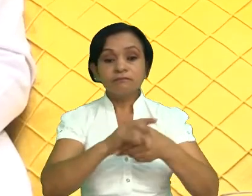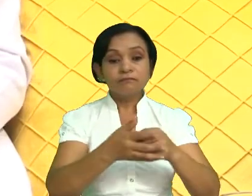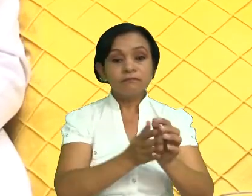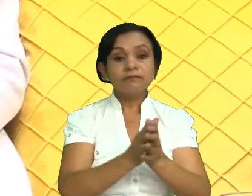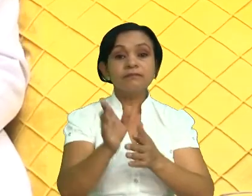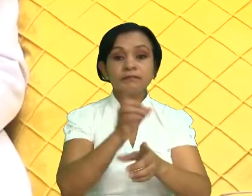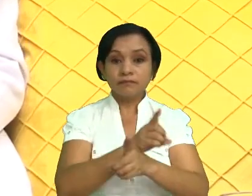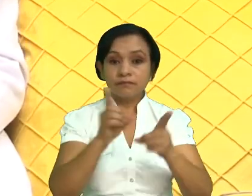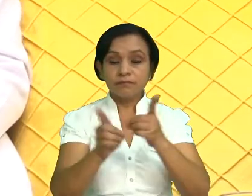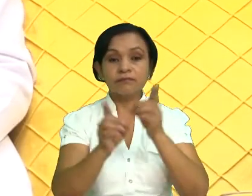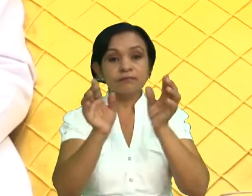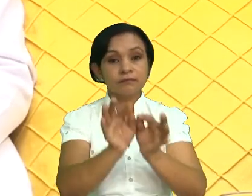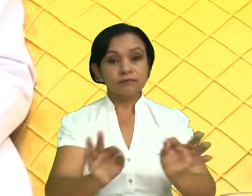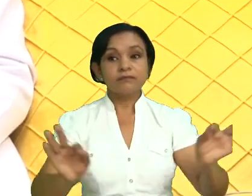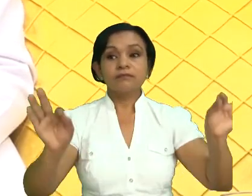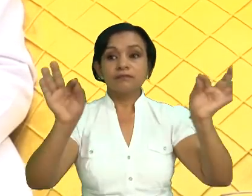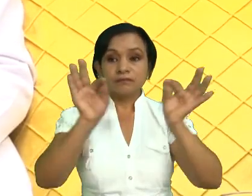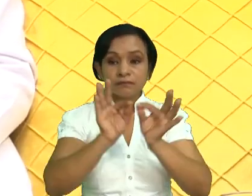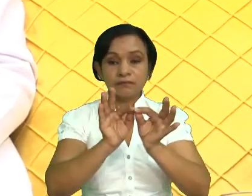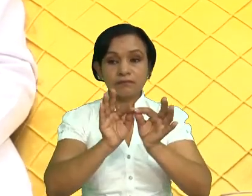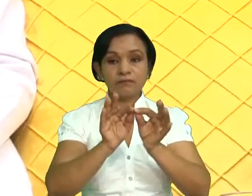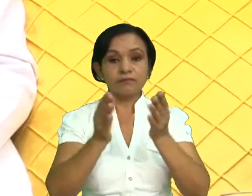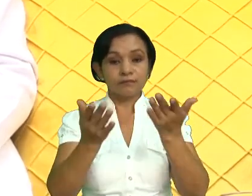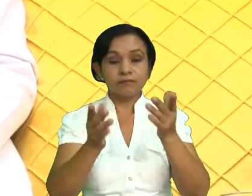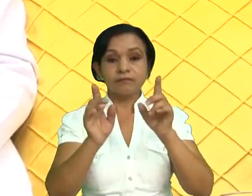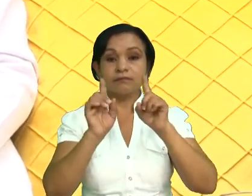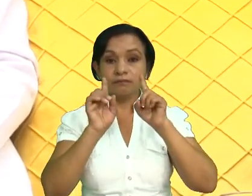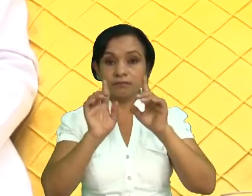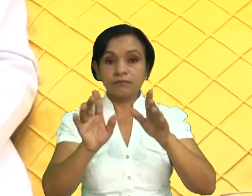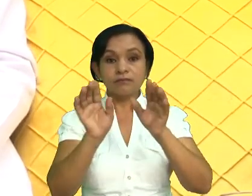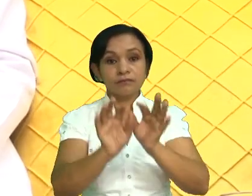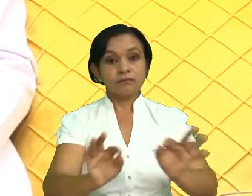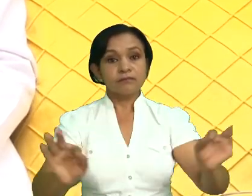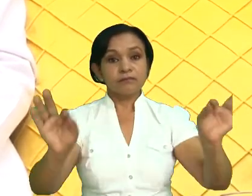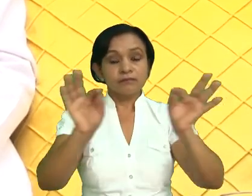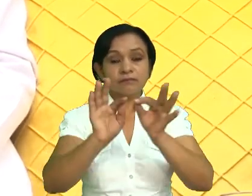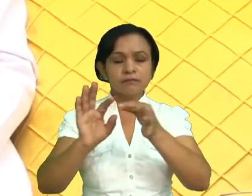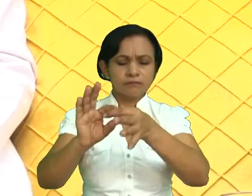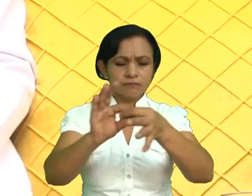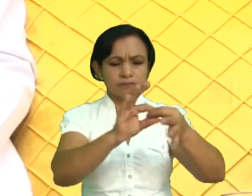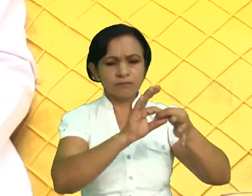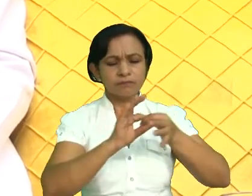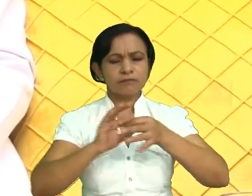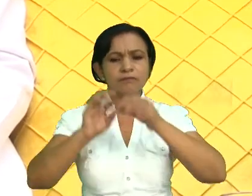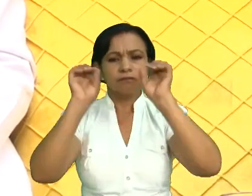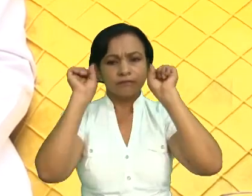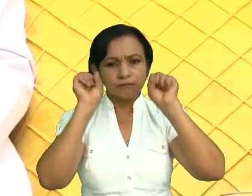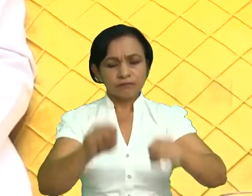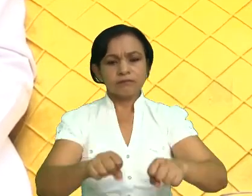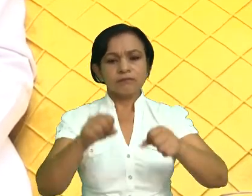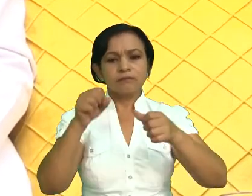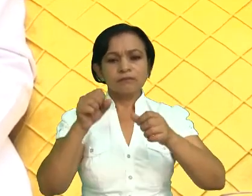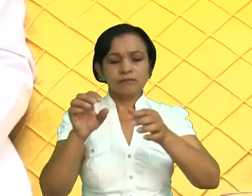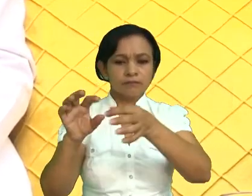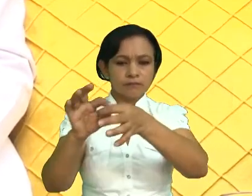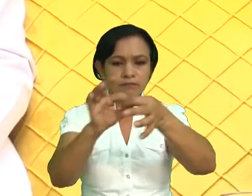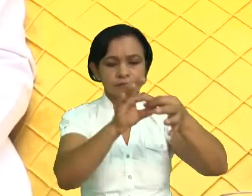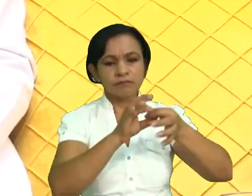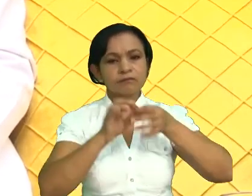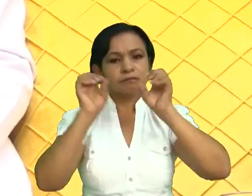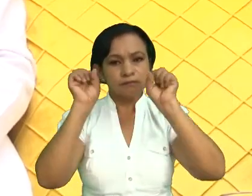prevención. Y eso es importante porque tienen un papel protagónico. Juntos podemos vencer, juntos lo vamos a